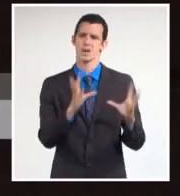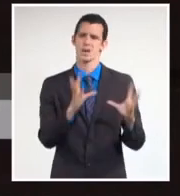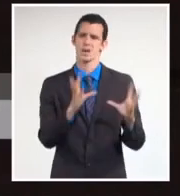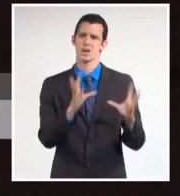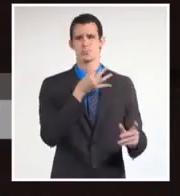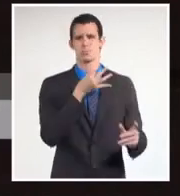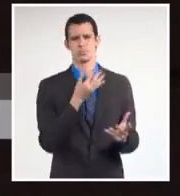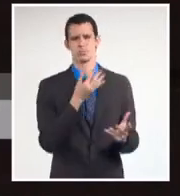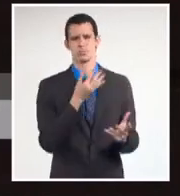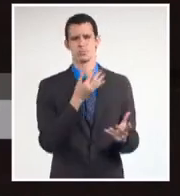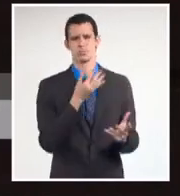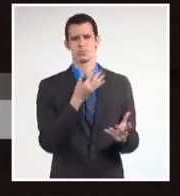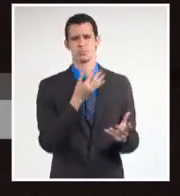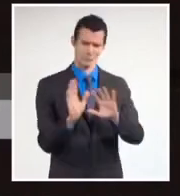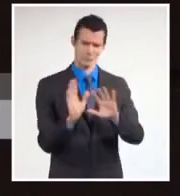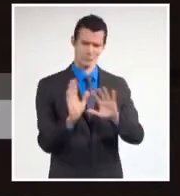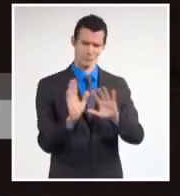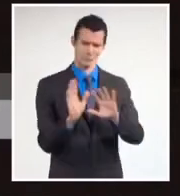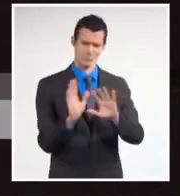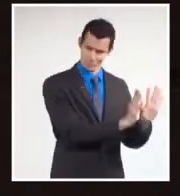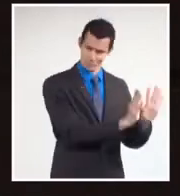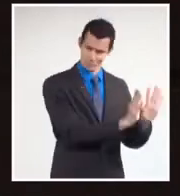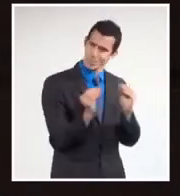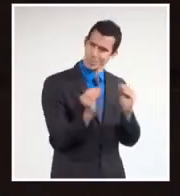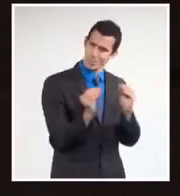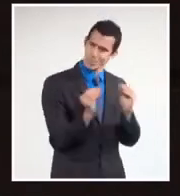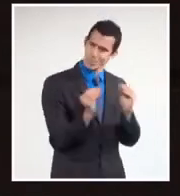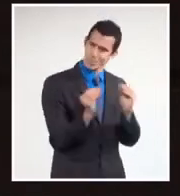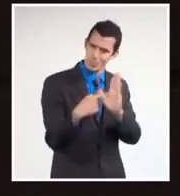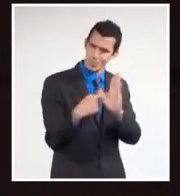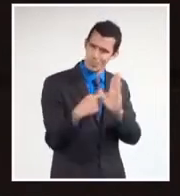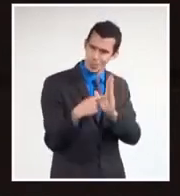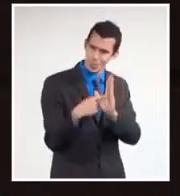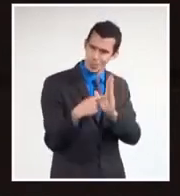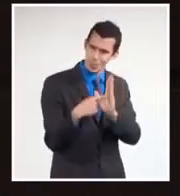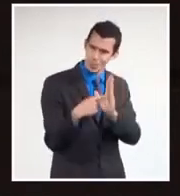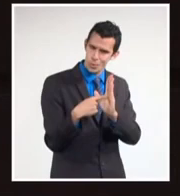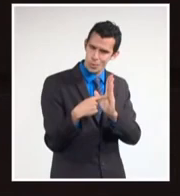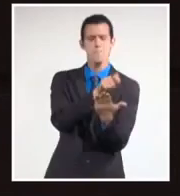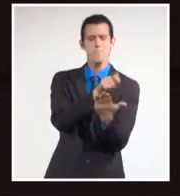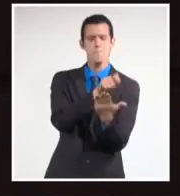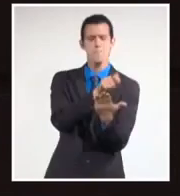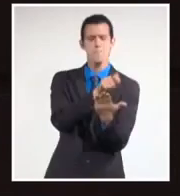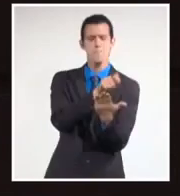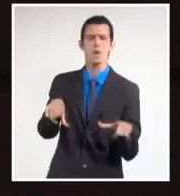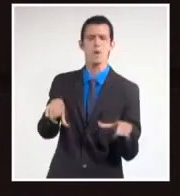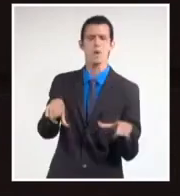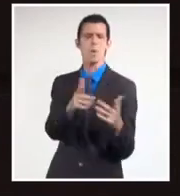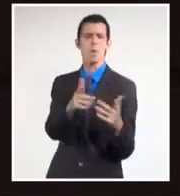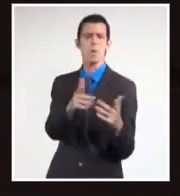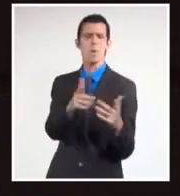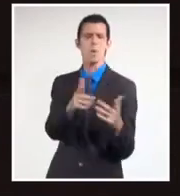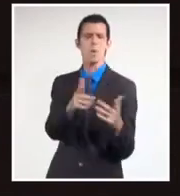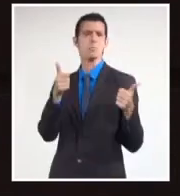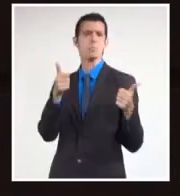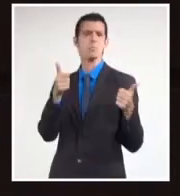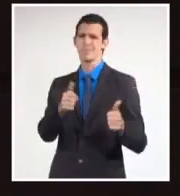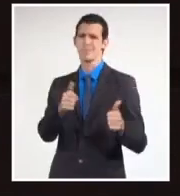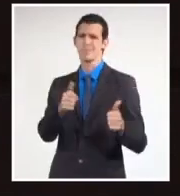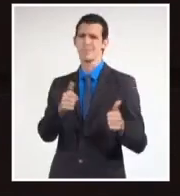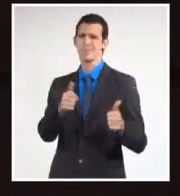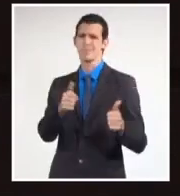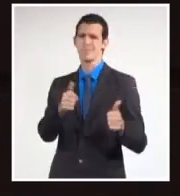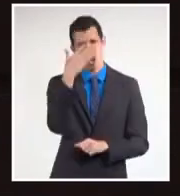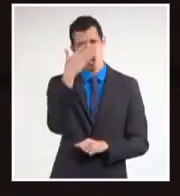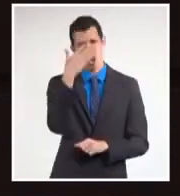Incluso cambia un concepto, el tema no es cumplir un plan de azúcar, el tema es cumplir un plan de ingreso, de producciones que tienen que